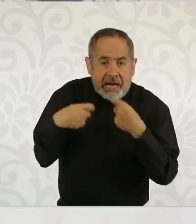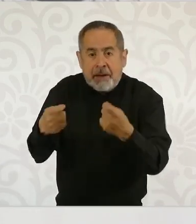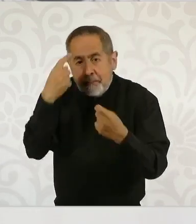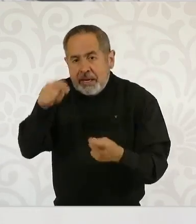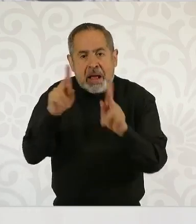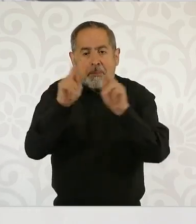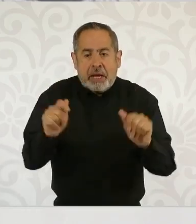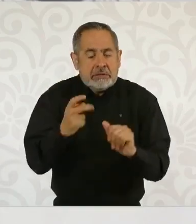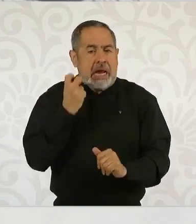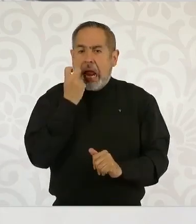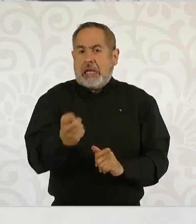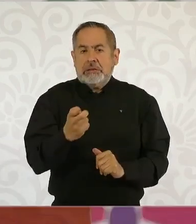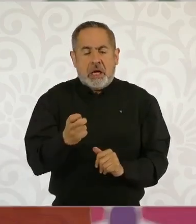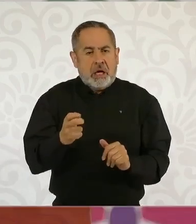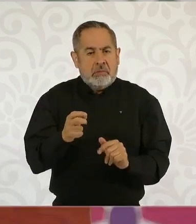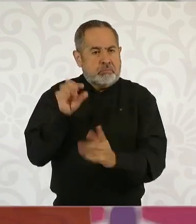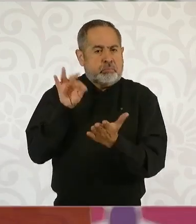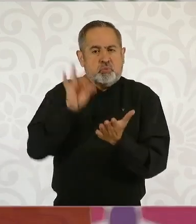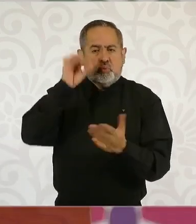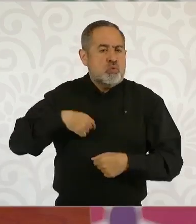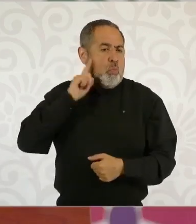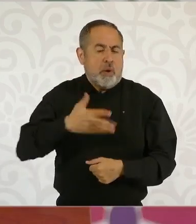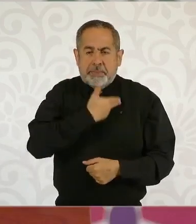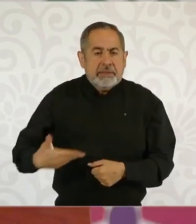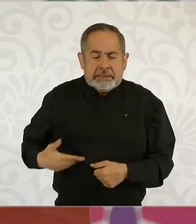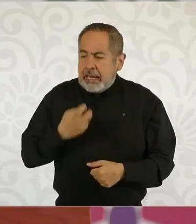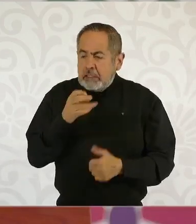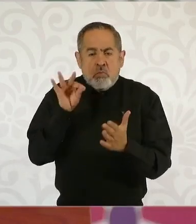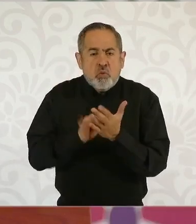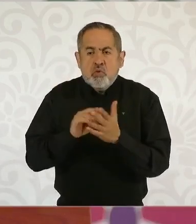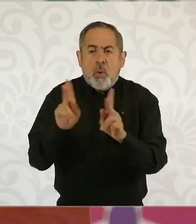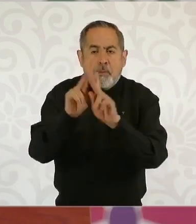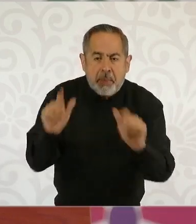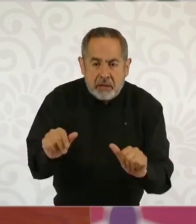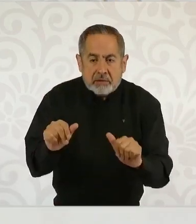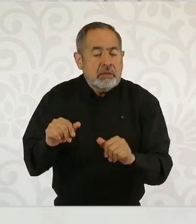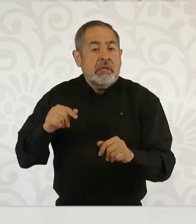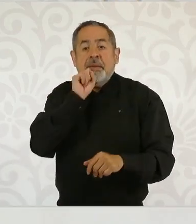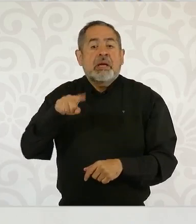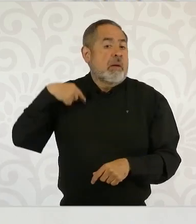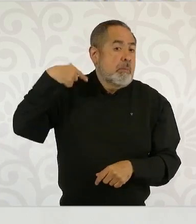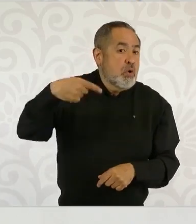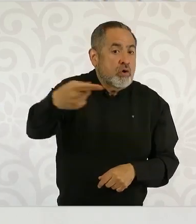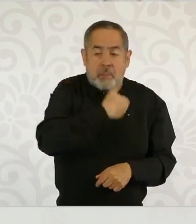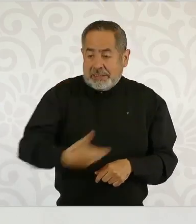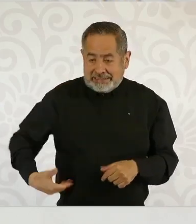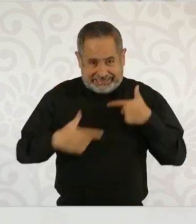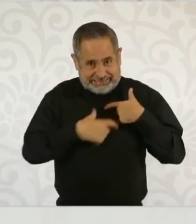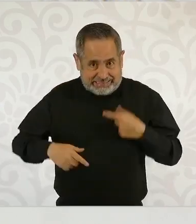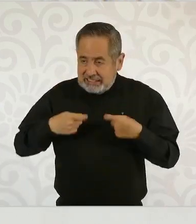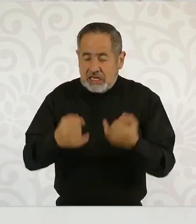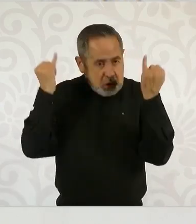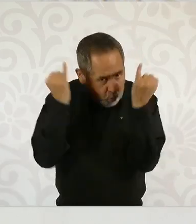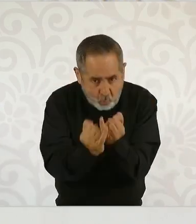marco en el que tiene que moverse la presidenta de la República y todo aquel que sea presidente de la República. En ese marco